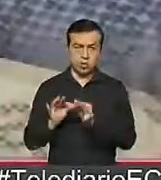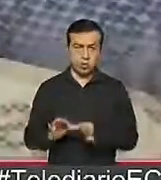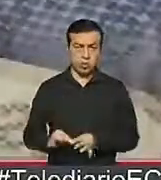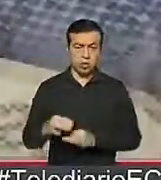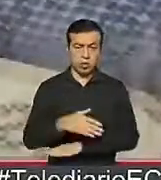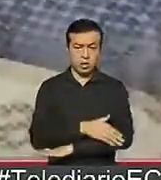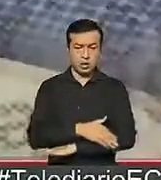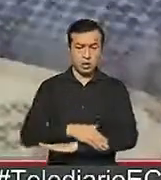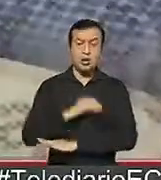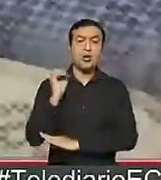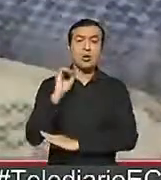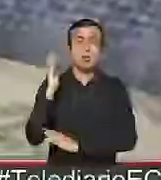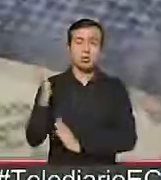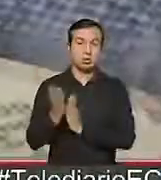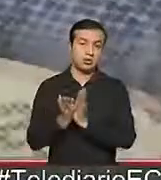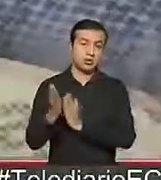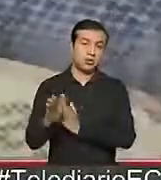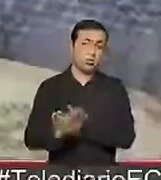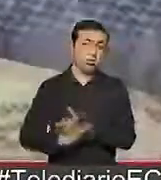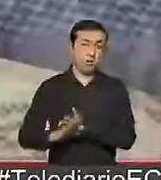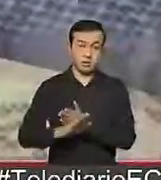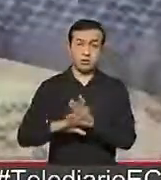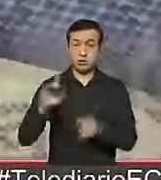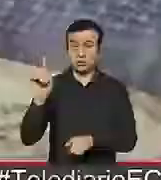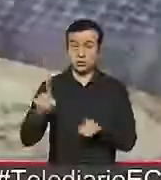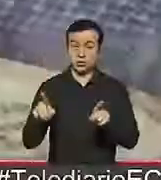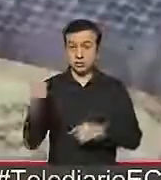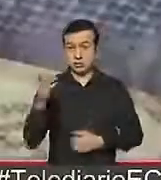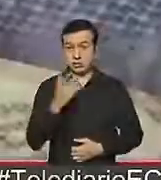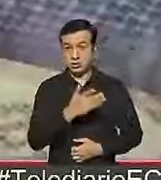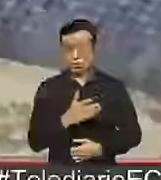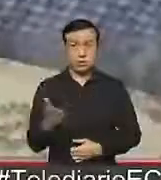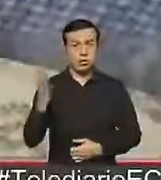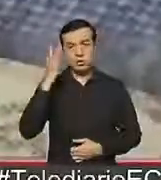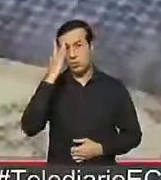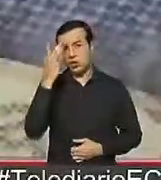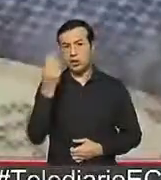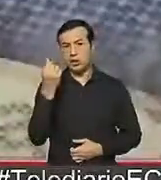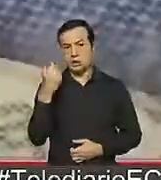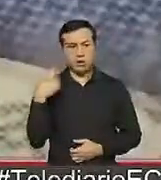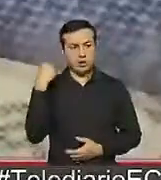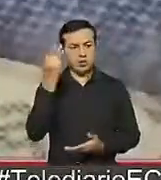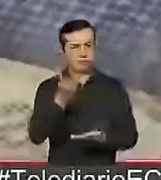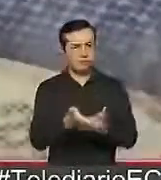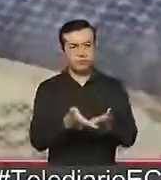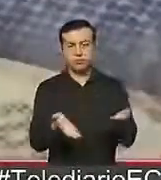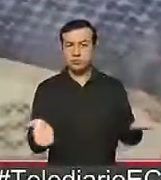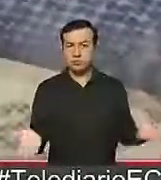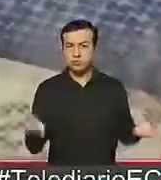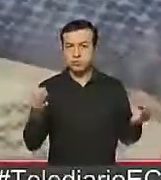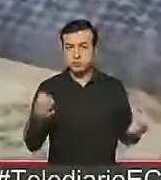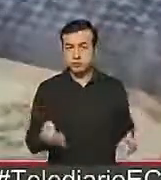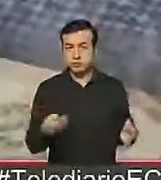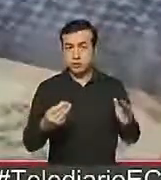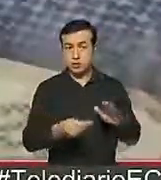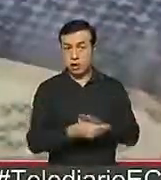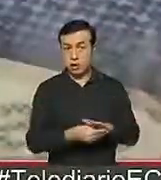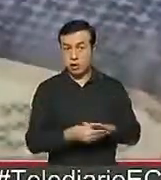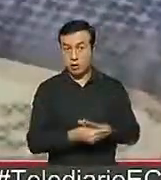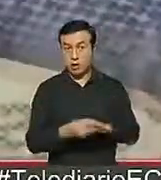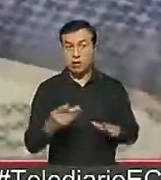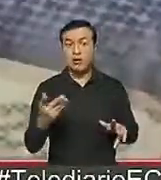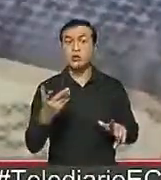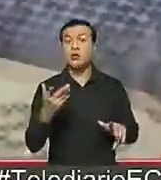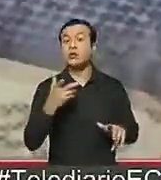vial o dotar de servicios básicos a varios sectores. Esto porque el dinero entregado presuntamente como coimas finalmente